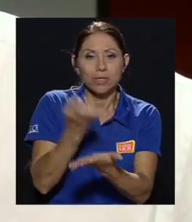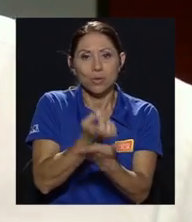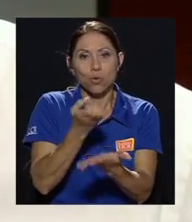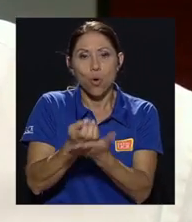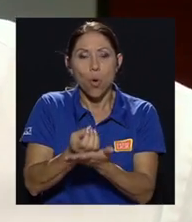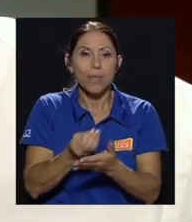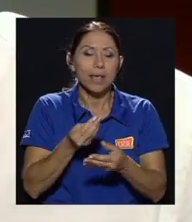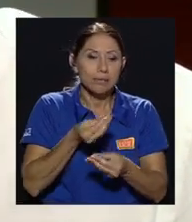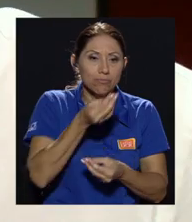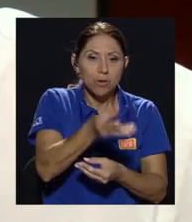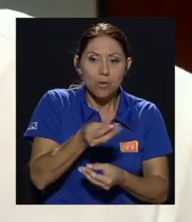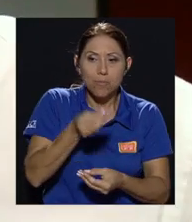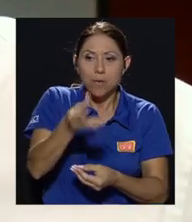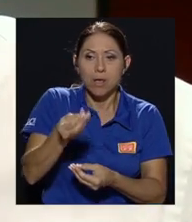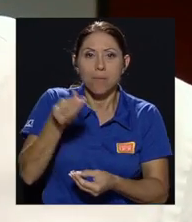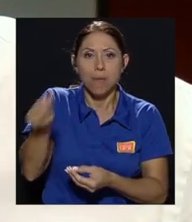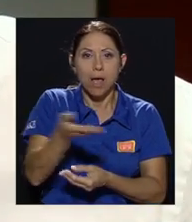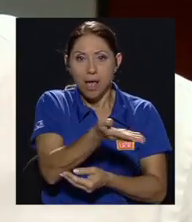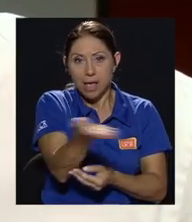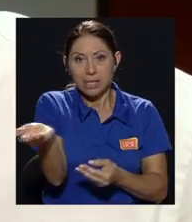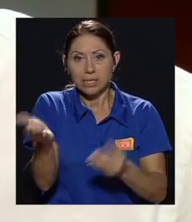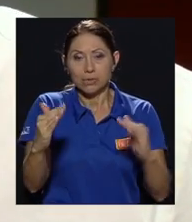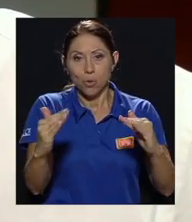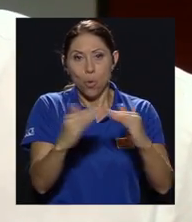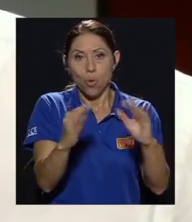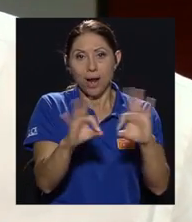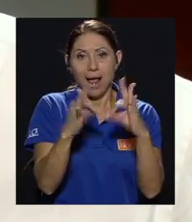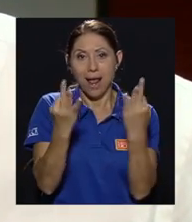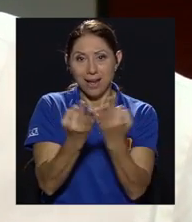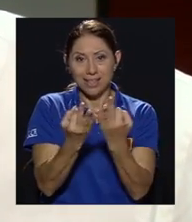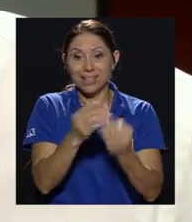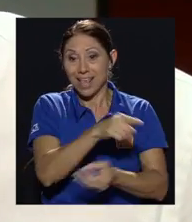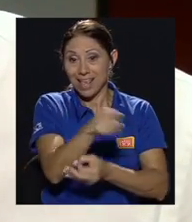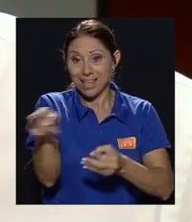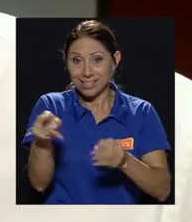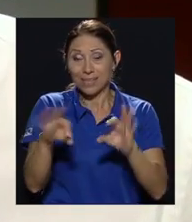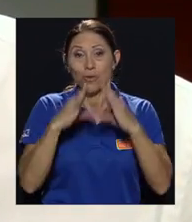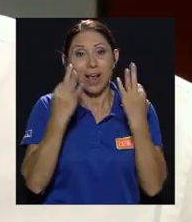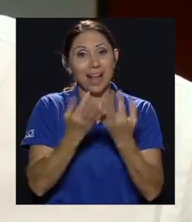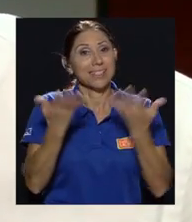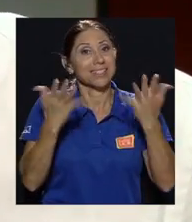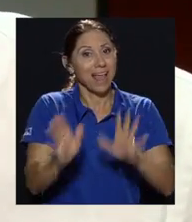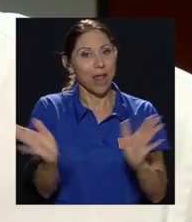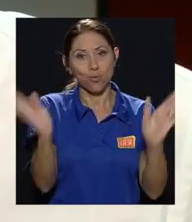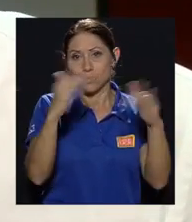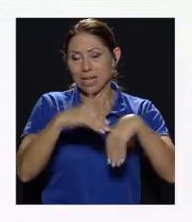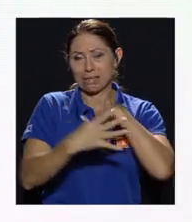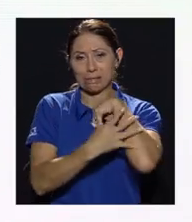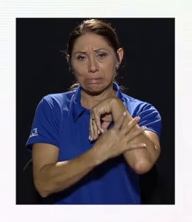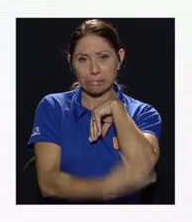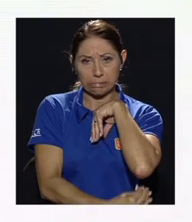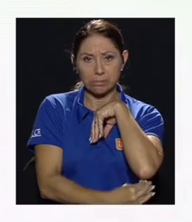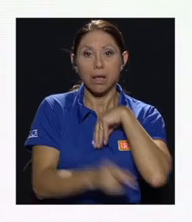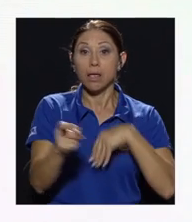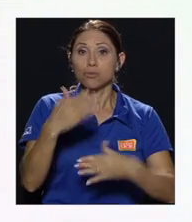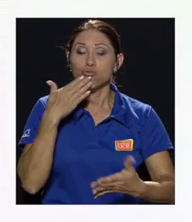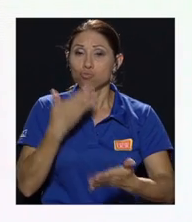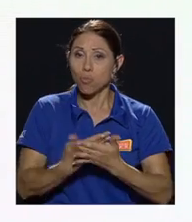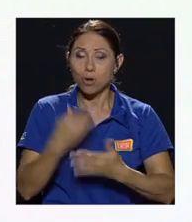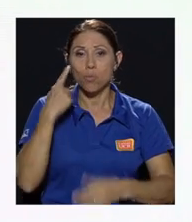que llegan a los hogares y permitieron facilitar que esos hogares salieran de la línea de pobreza. Eso es bueno porque